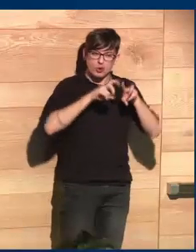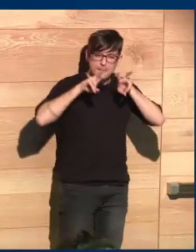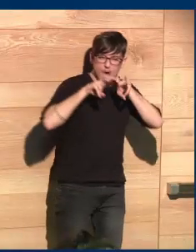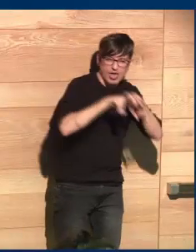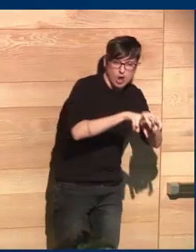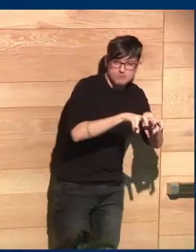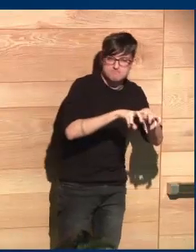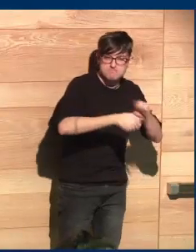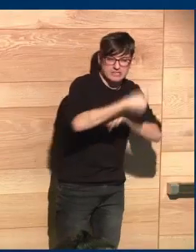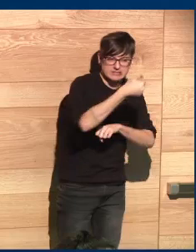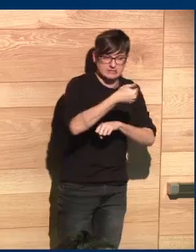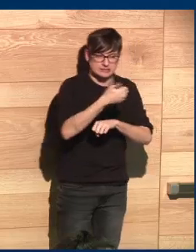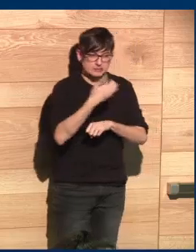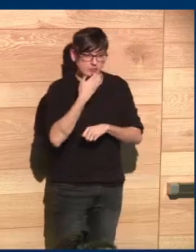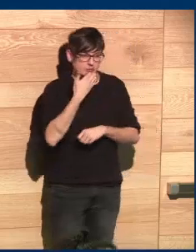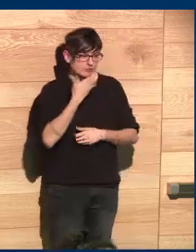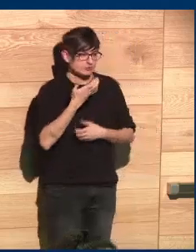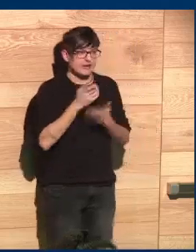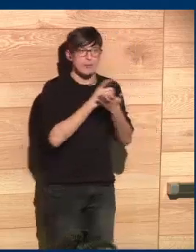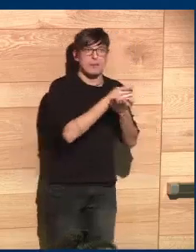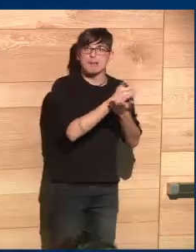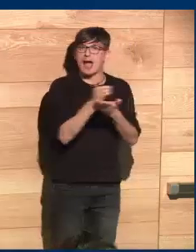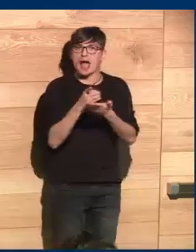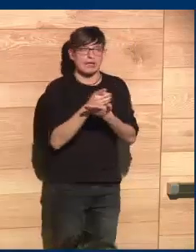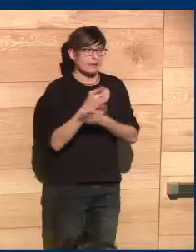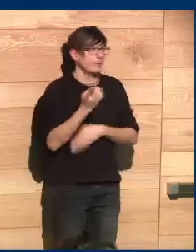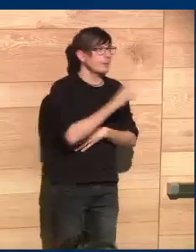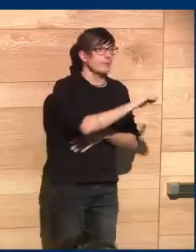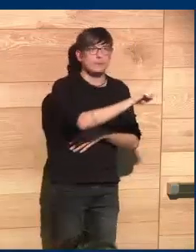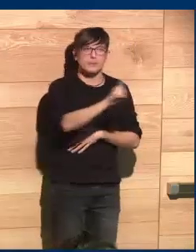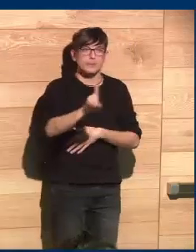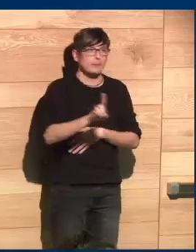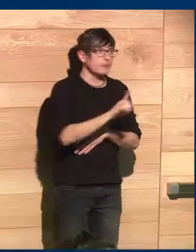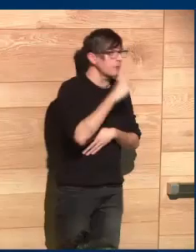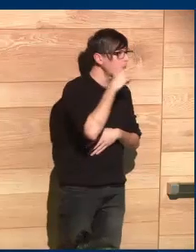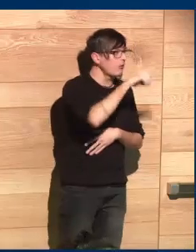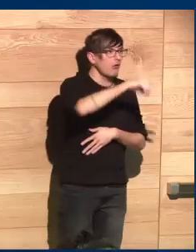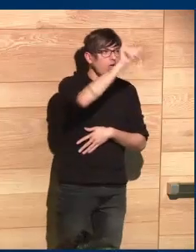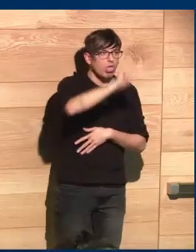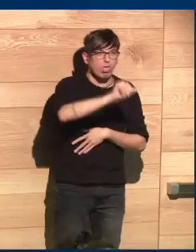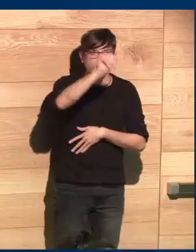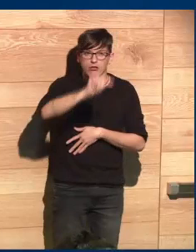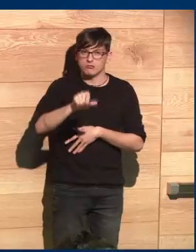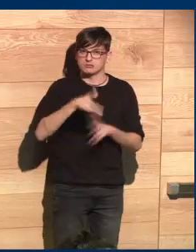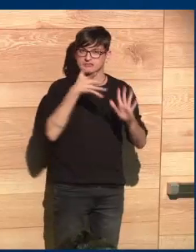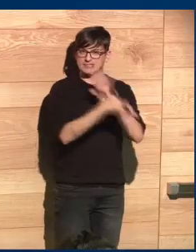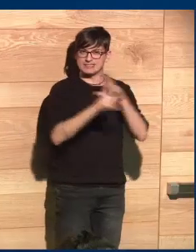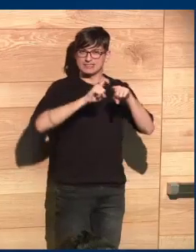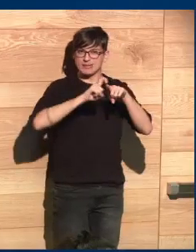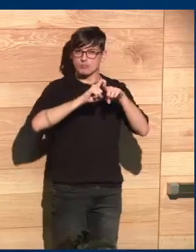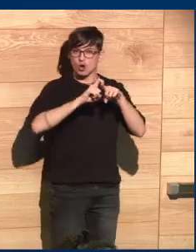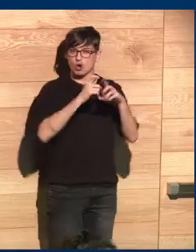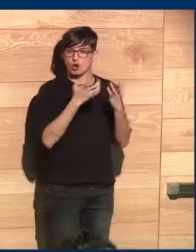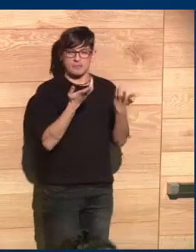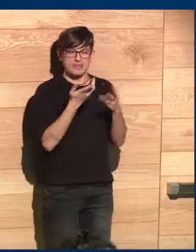te pasas mucho rato dando vueltas por el mundo, es un explorador. Entonces, primero, no